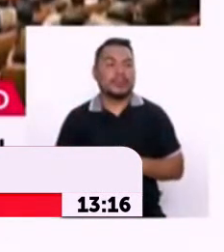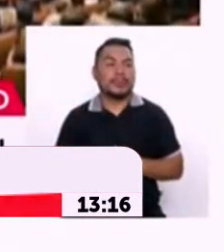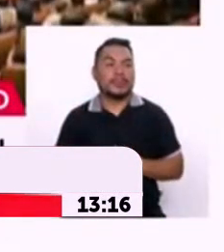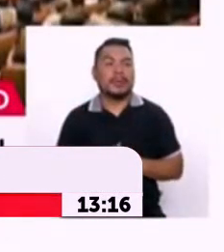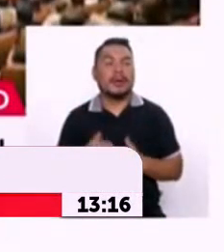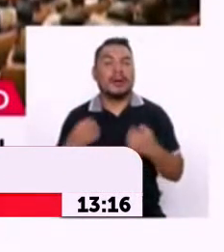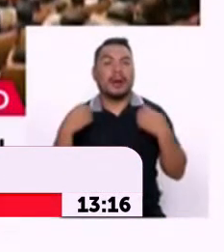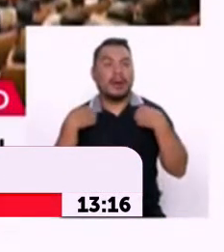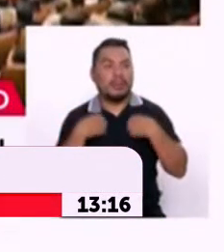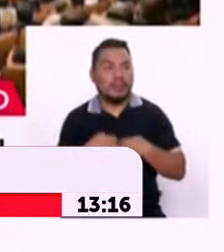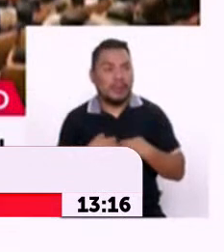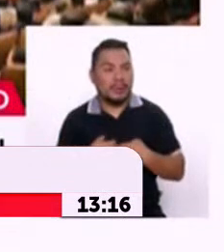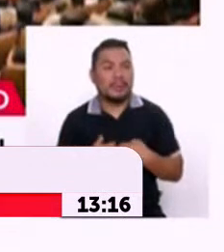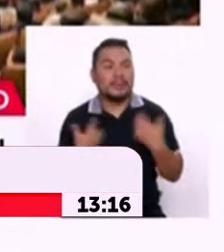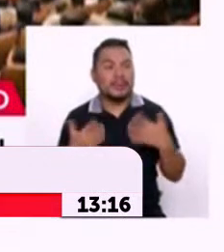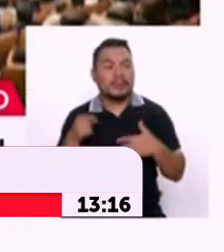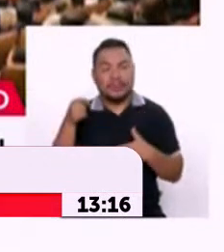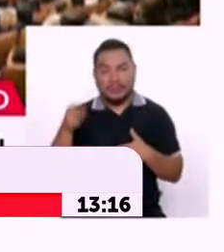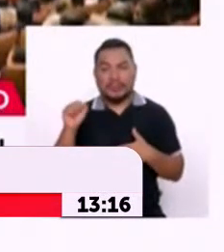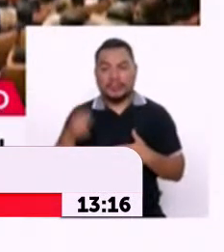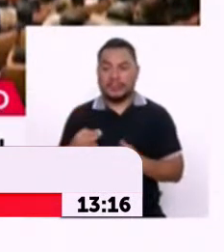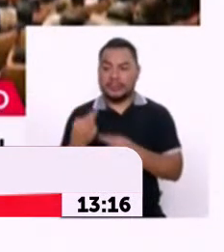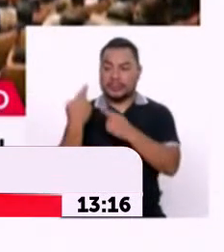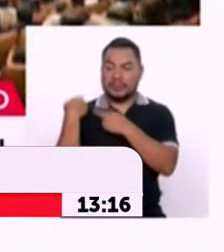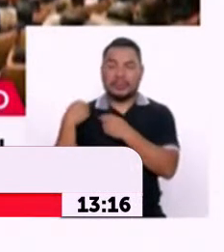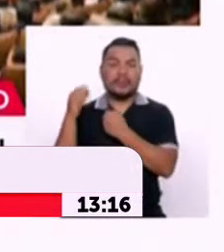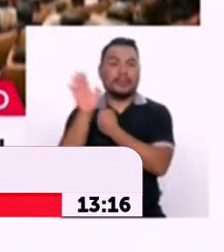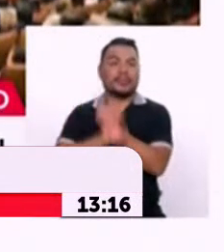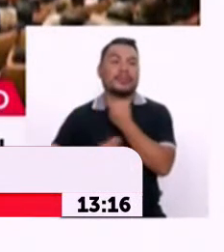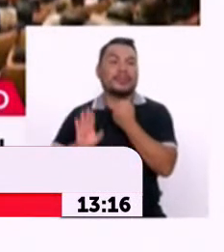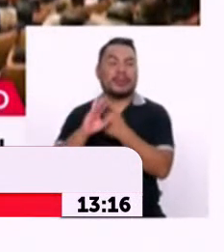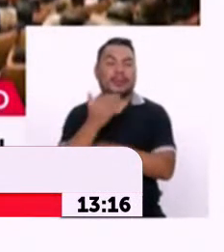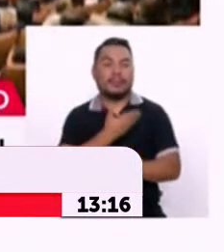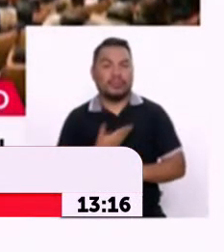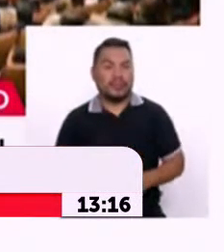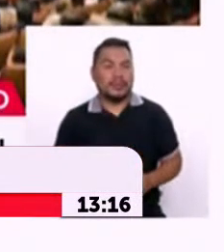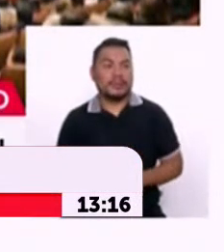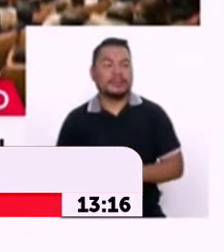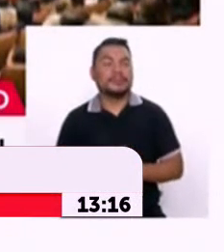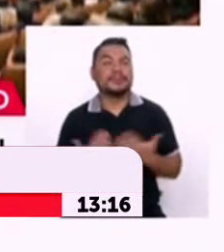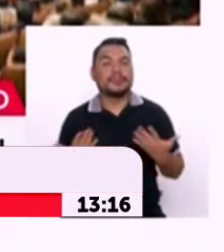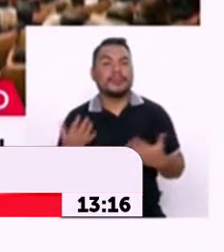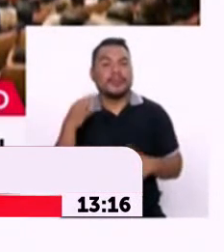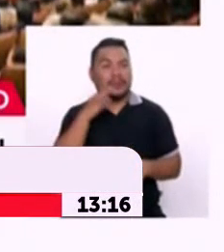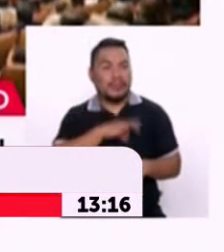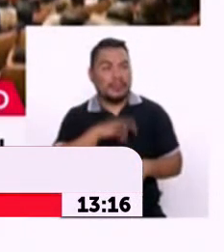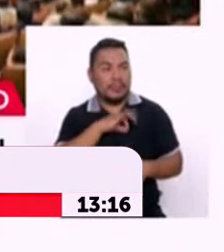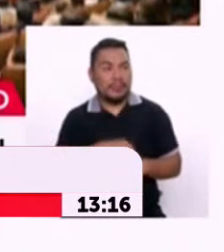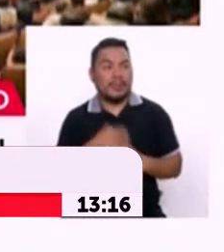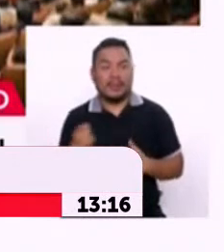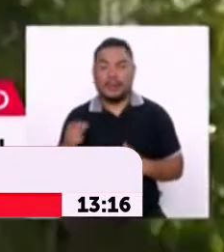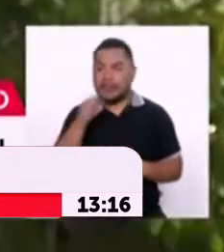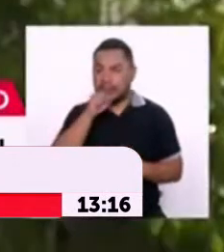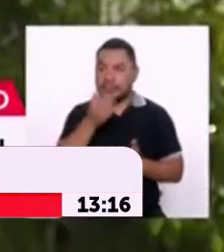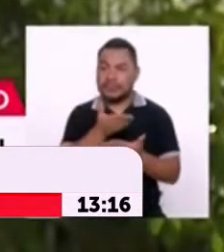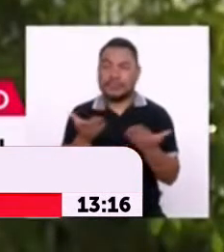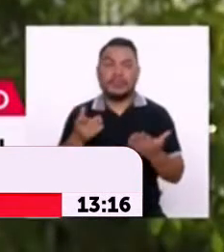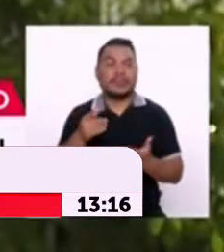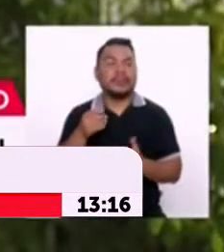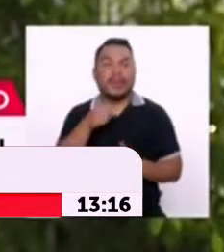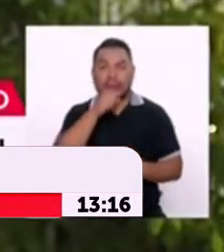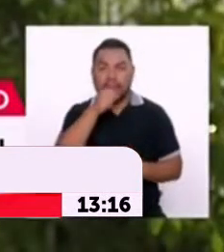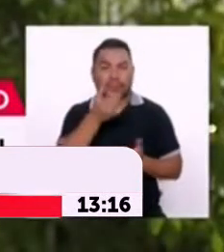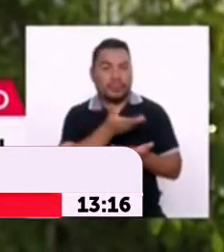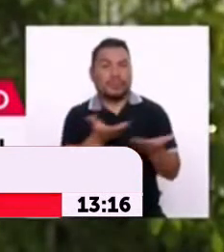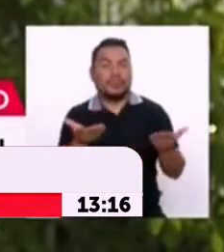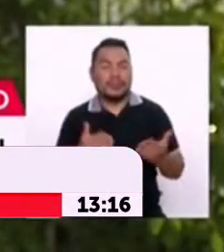669 abogados que van a hacerse cargo de la defensa pública. Aprovechamos, señores periodistas, esta